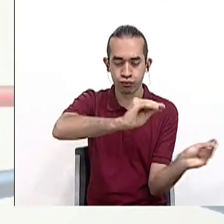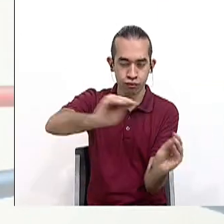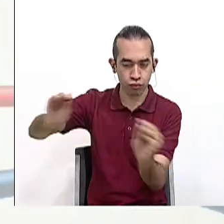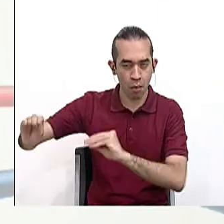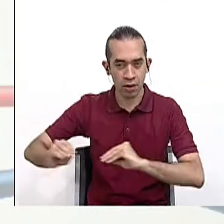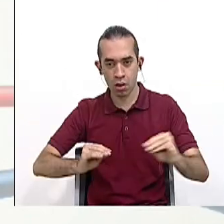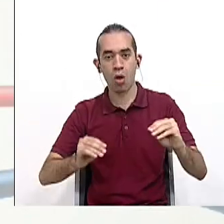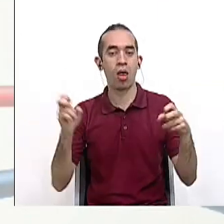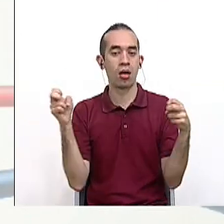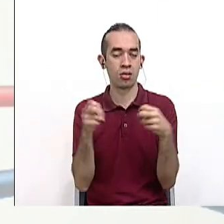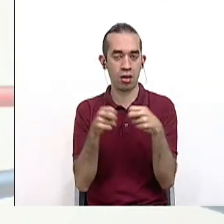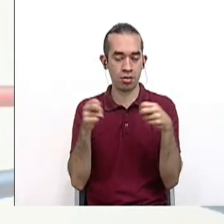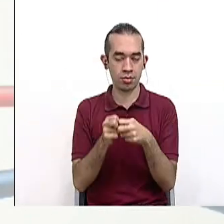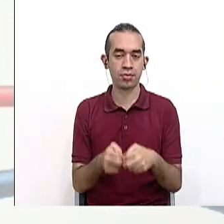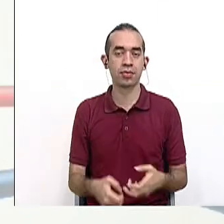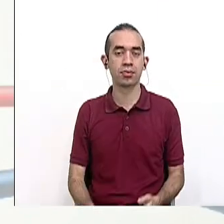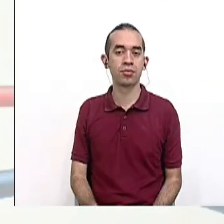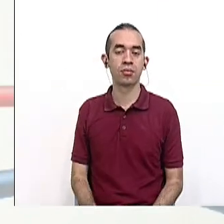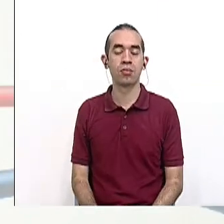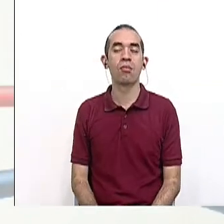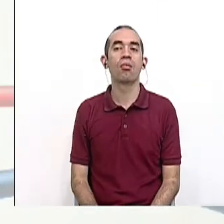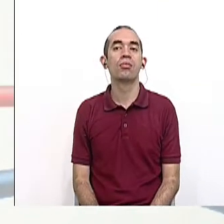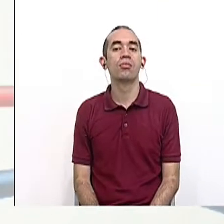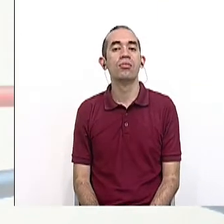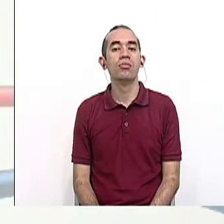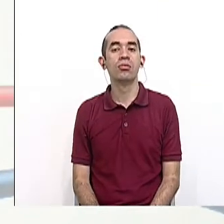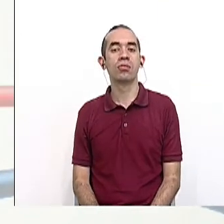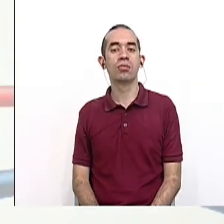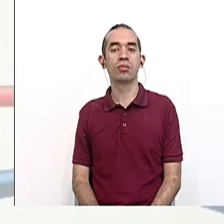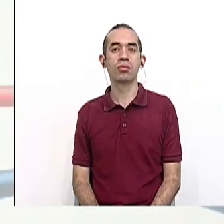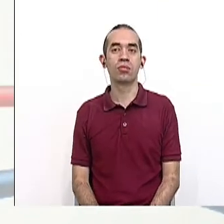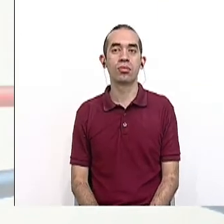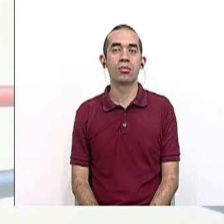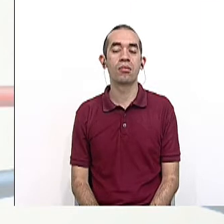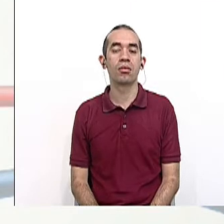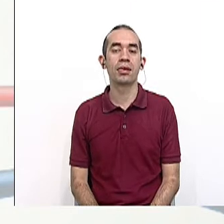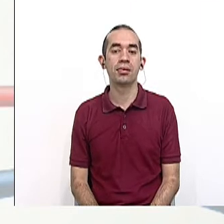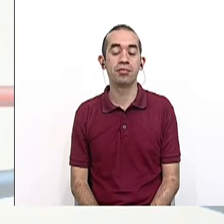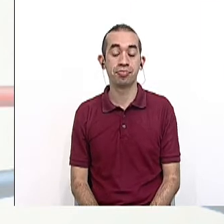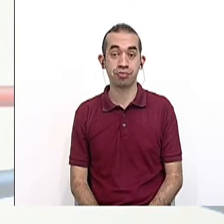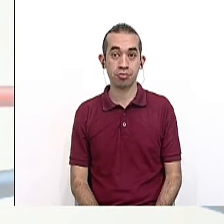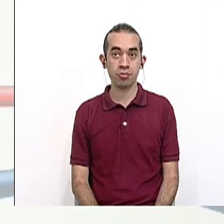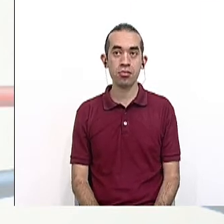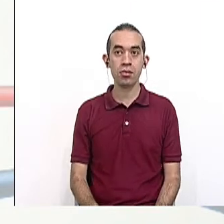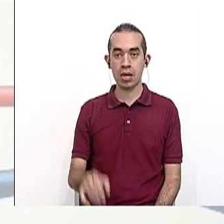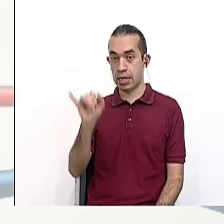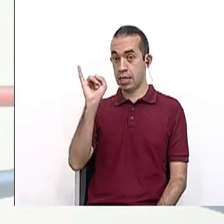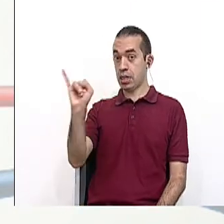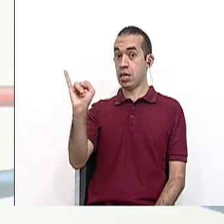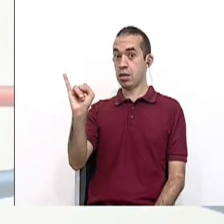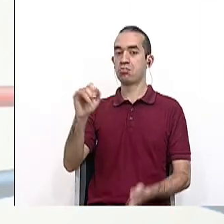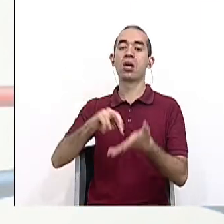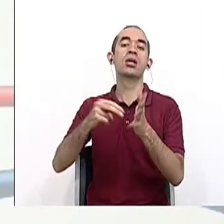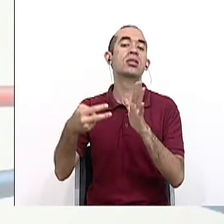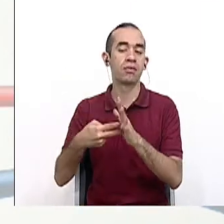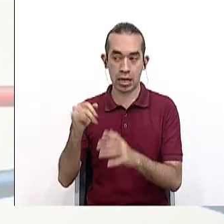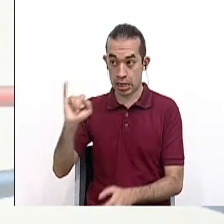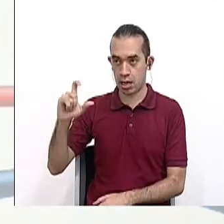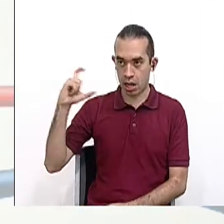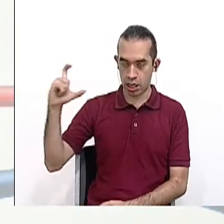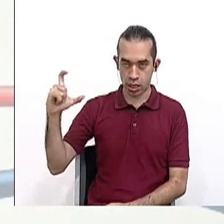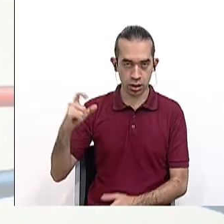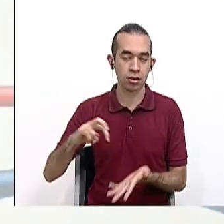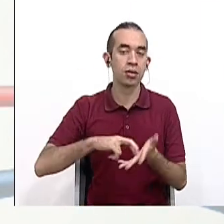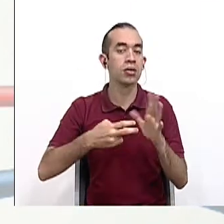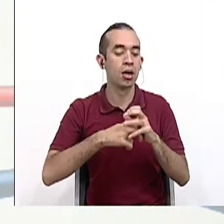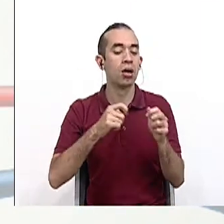Corriente eléctrica, ¿cómo la definimos? Muy fácil. La corriente eléctrica, que se representa con una letra I mayúscula, es